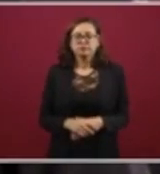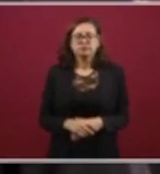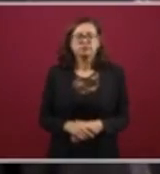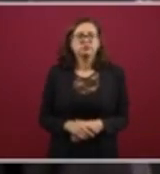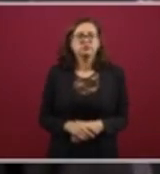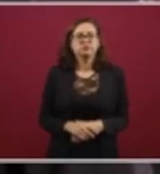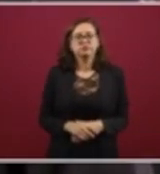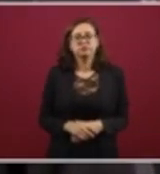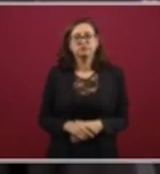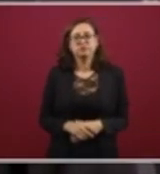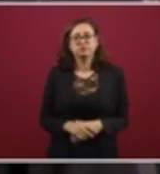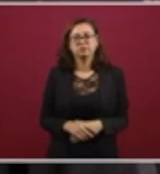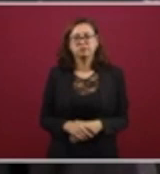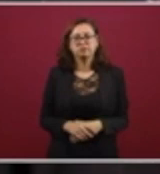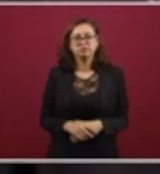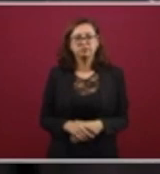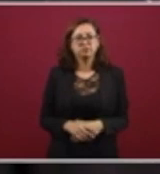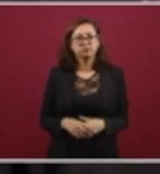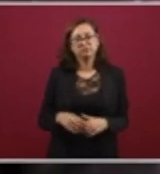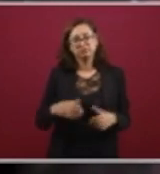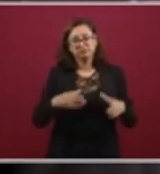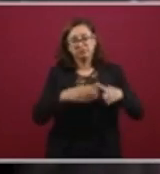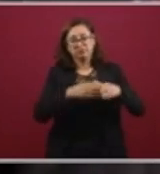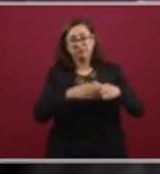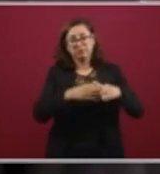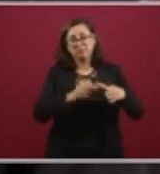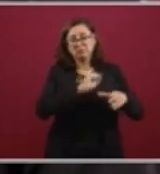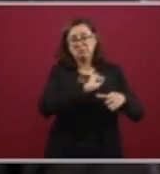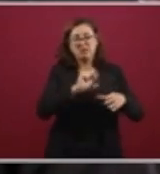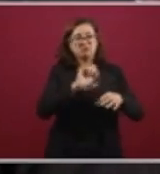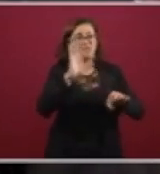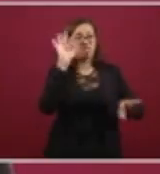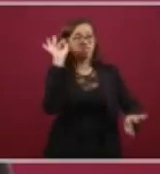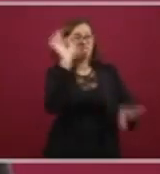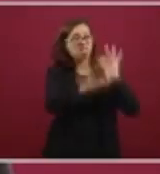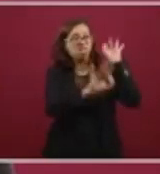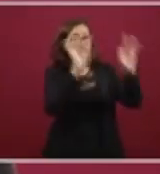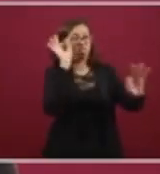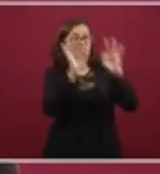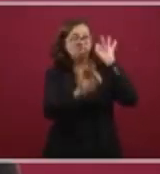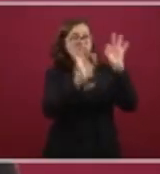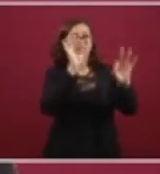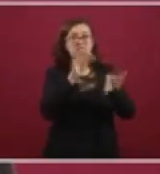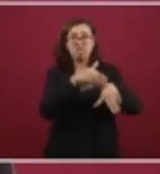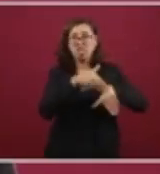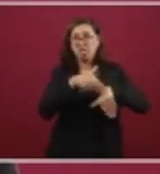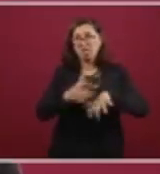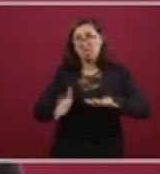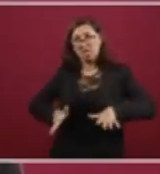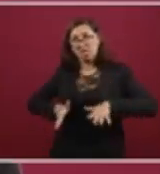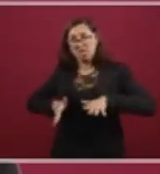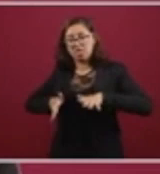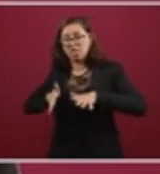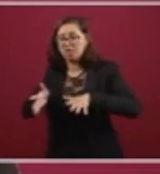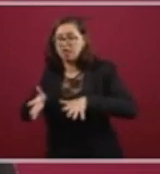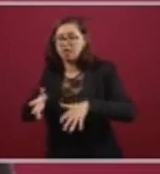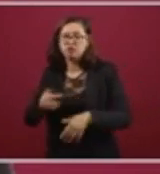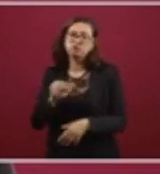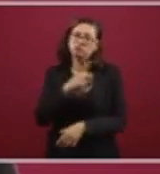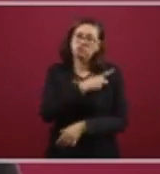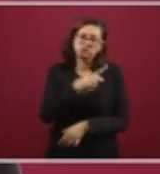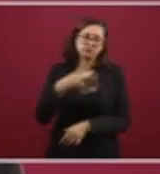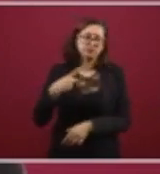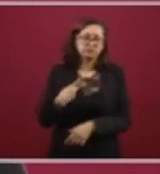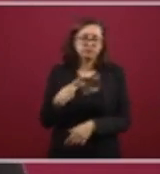llevar por las bandas de delincuentes. El pueblo